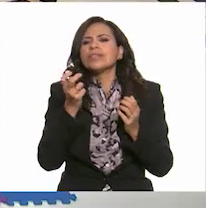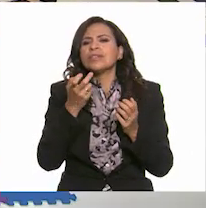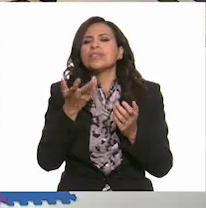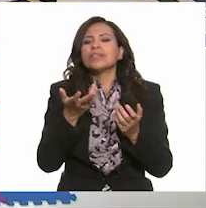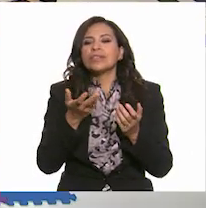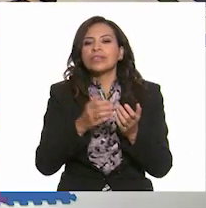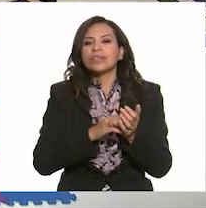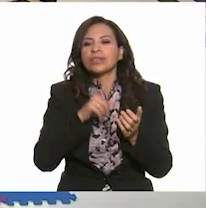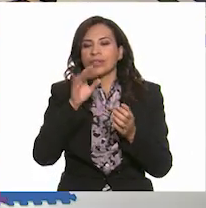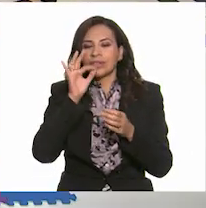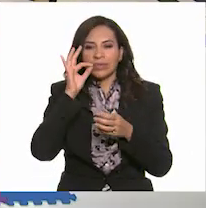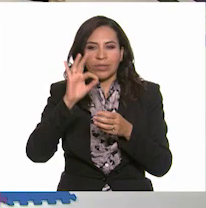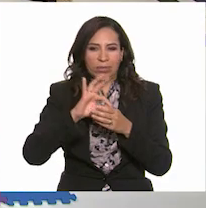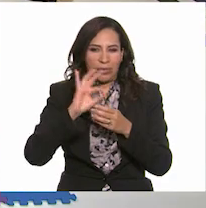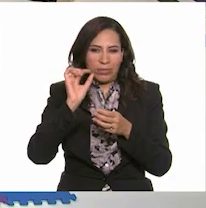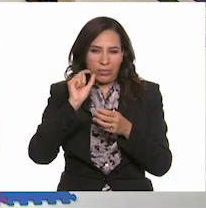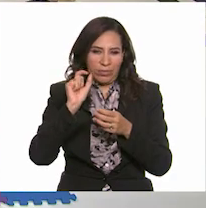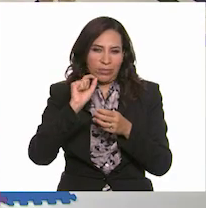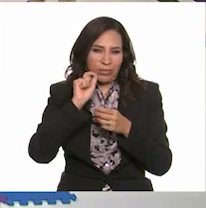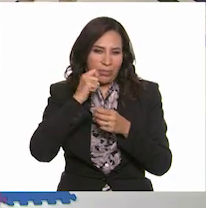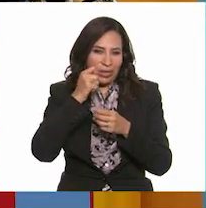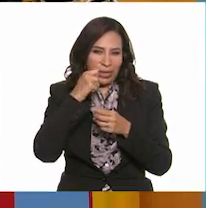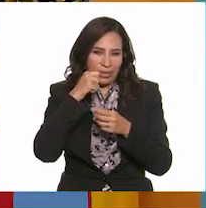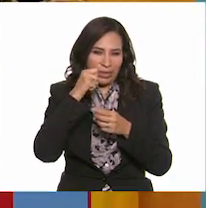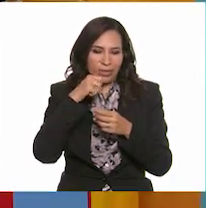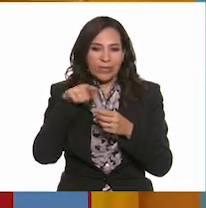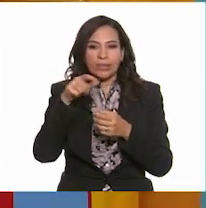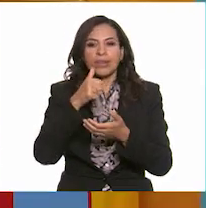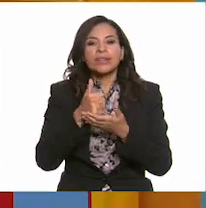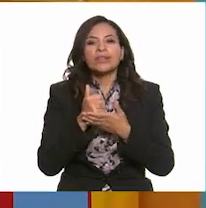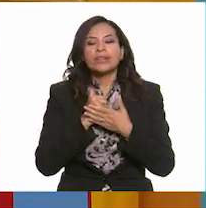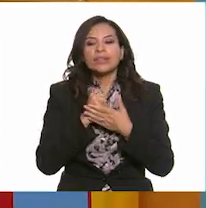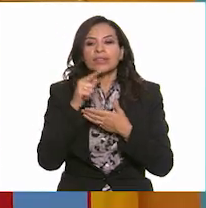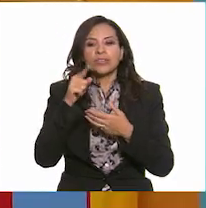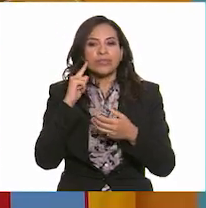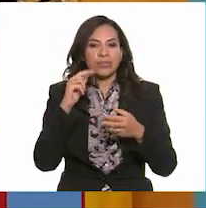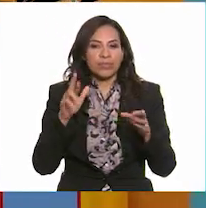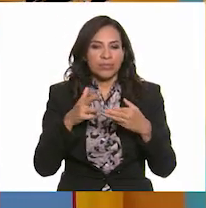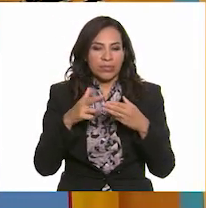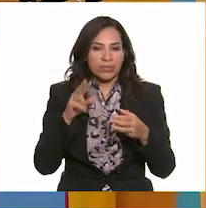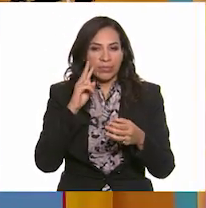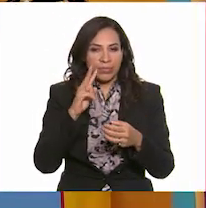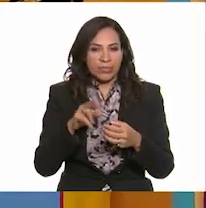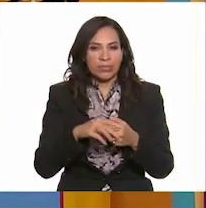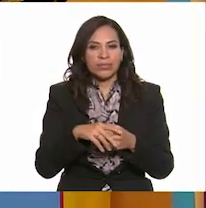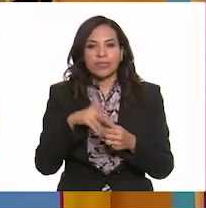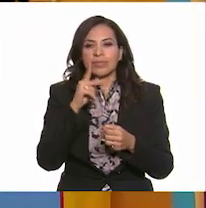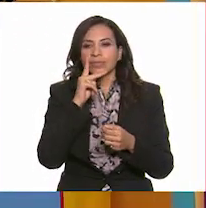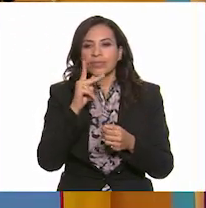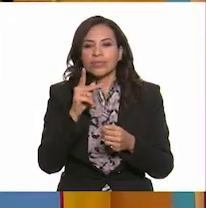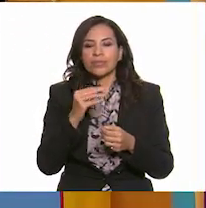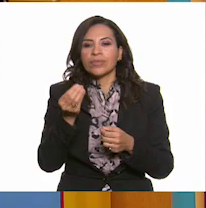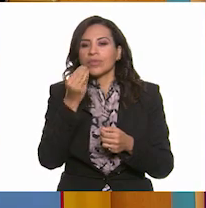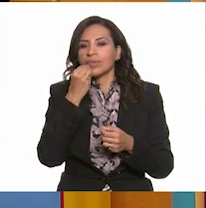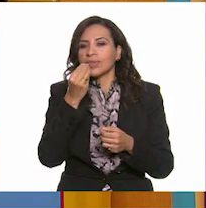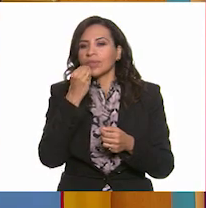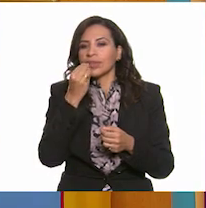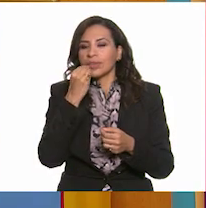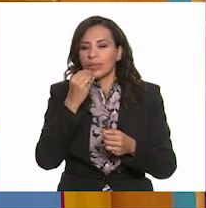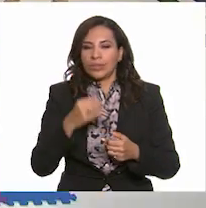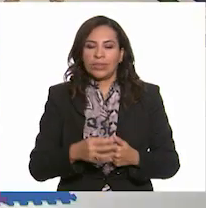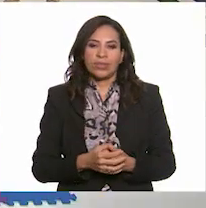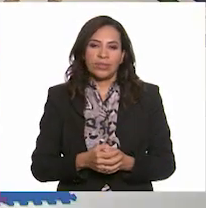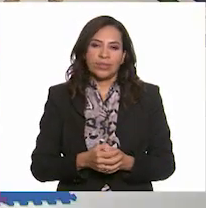Son unos palillos. ¡Ah, perfecto! Entonces, fíjense bien, me van a ayudar con este ritmo. Digan la palabra cómetelo.